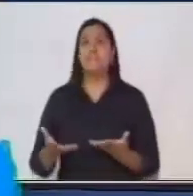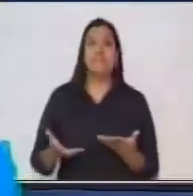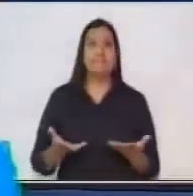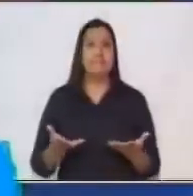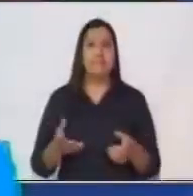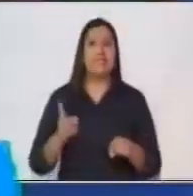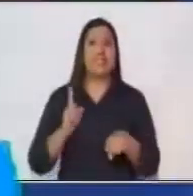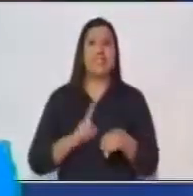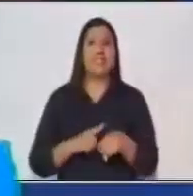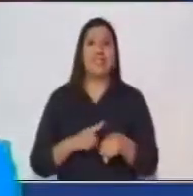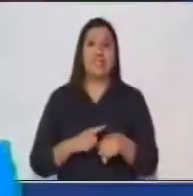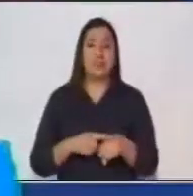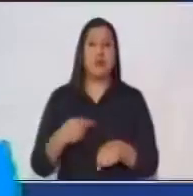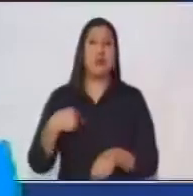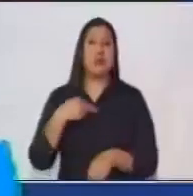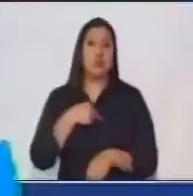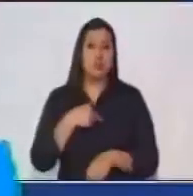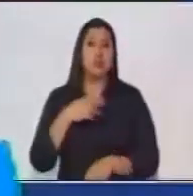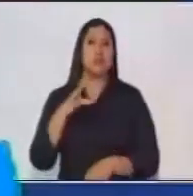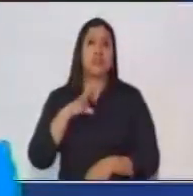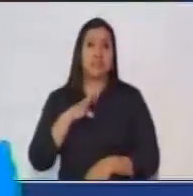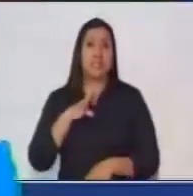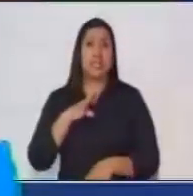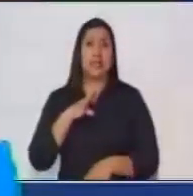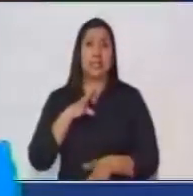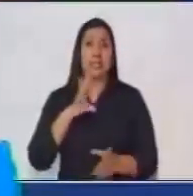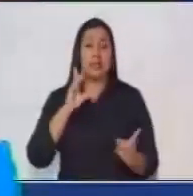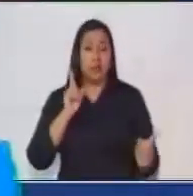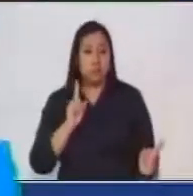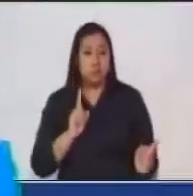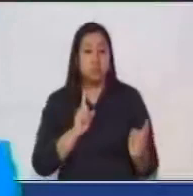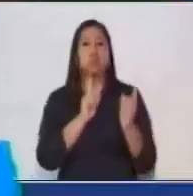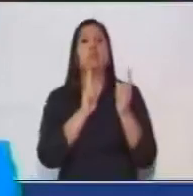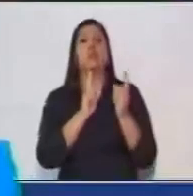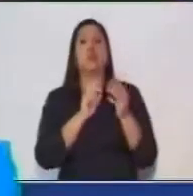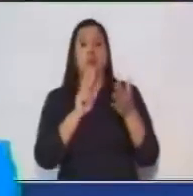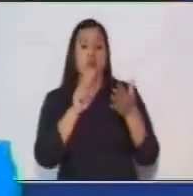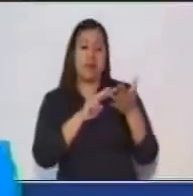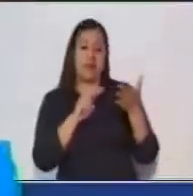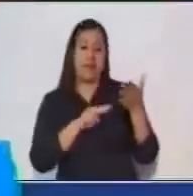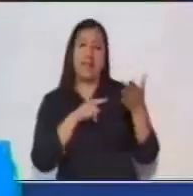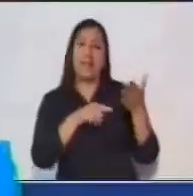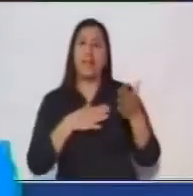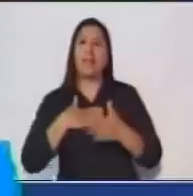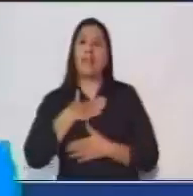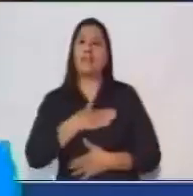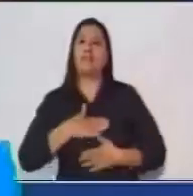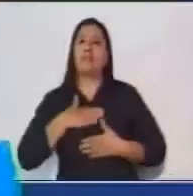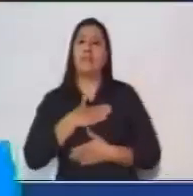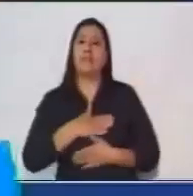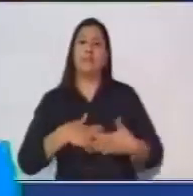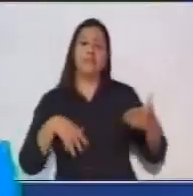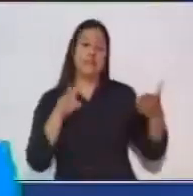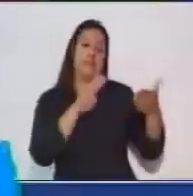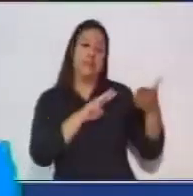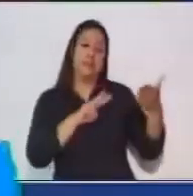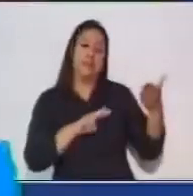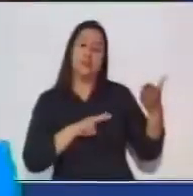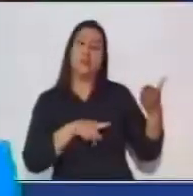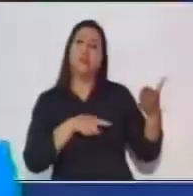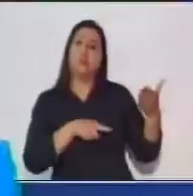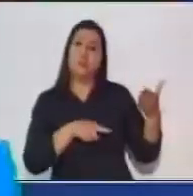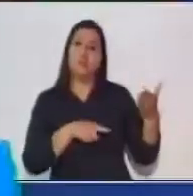momento en el cual vamos a tener ese encuentro con la lectura y la vamos a disfrutar muy